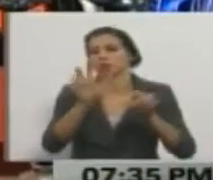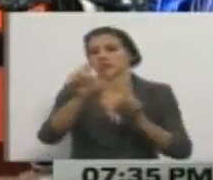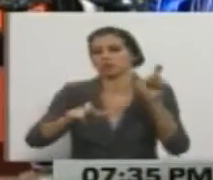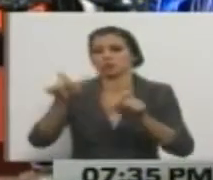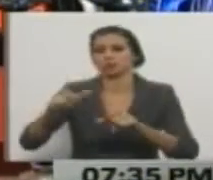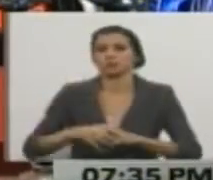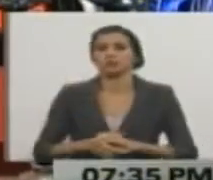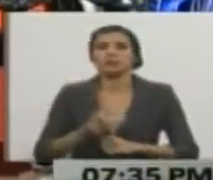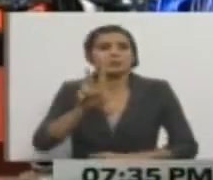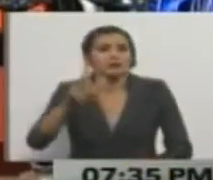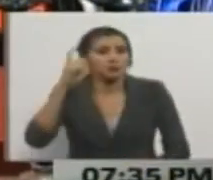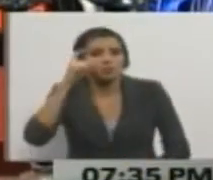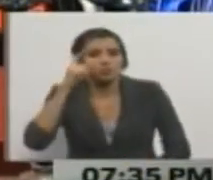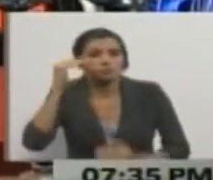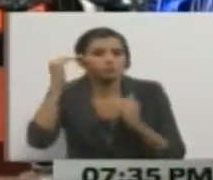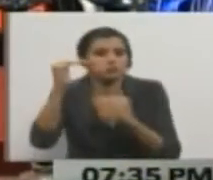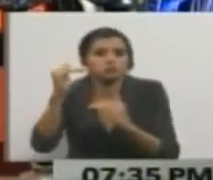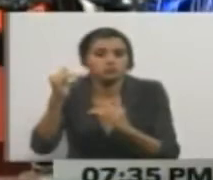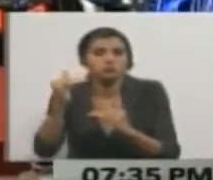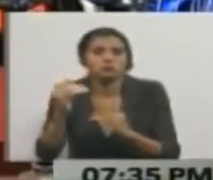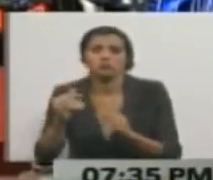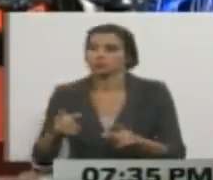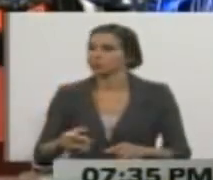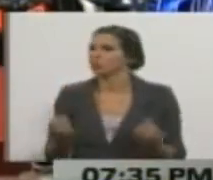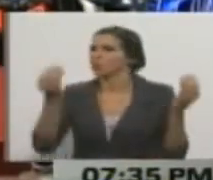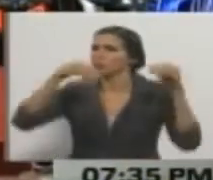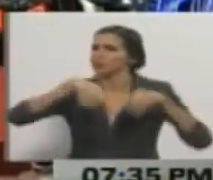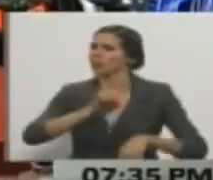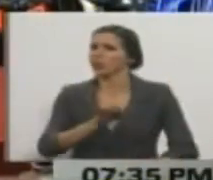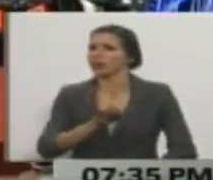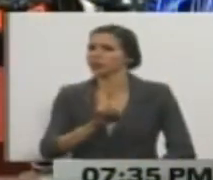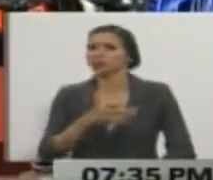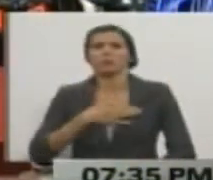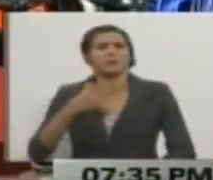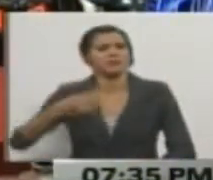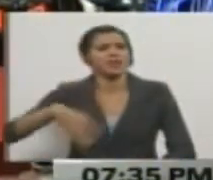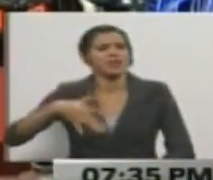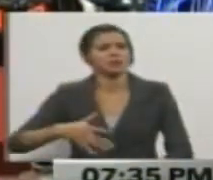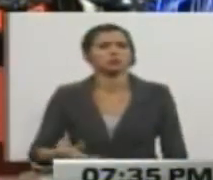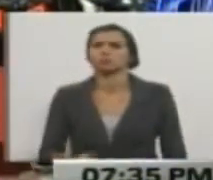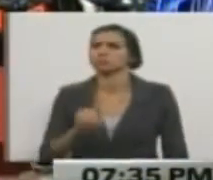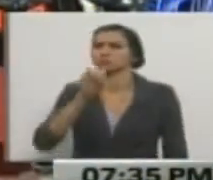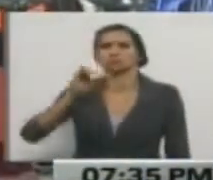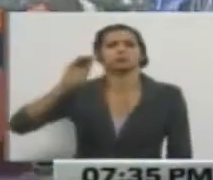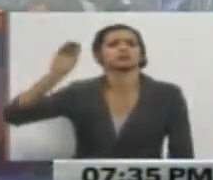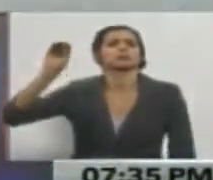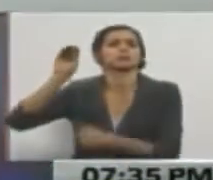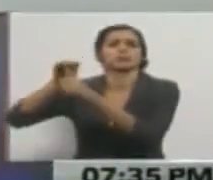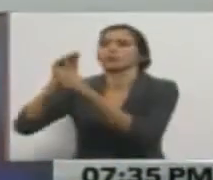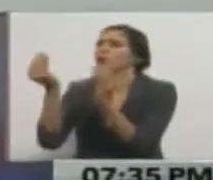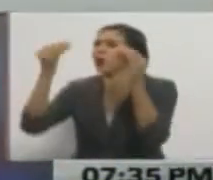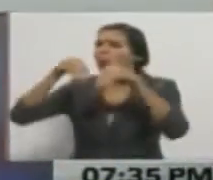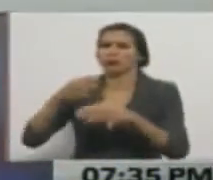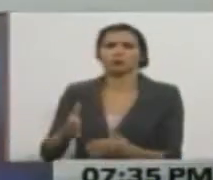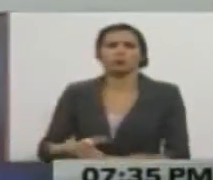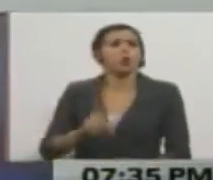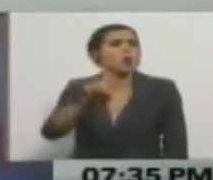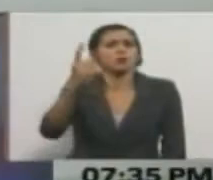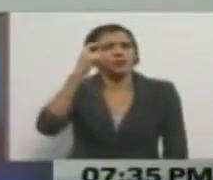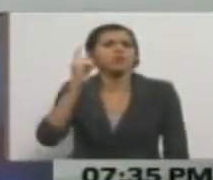Tres días, con lo cual yo no estoy de acuerdo y tengo todo el derecho a ir a las instancias correspondientes a exigir que sea un solo